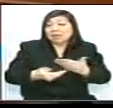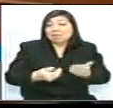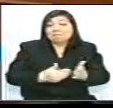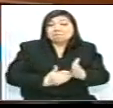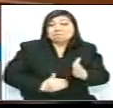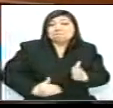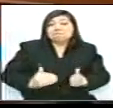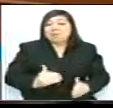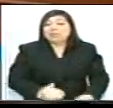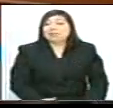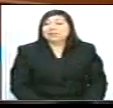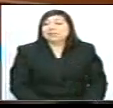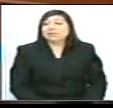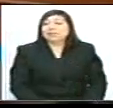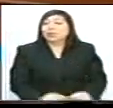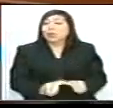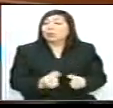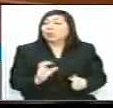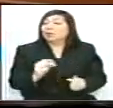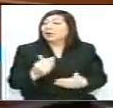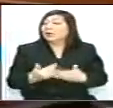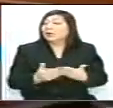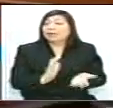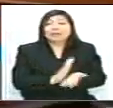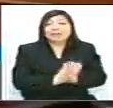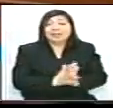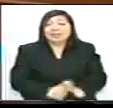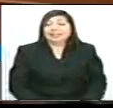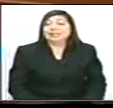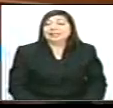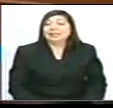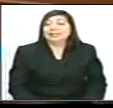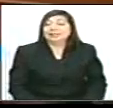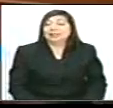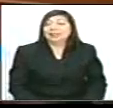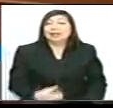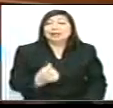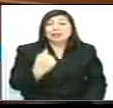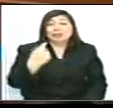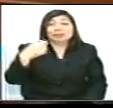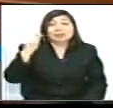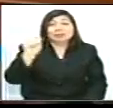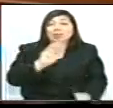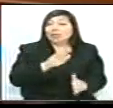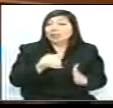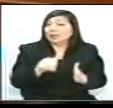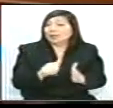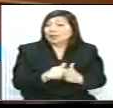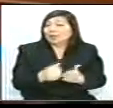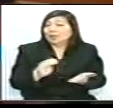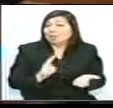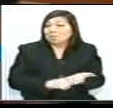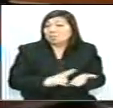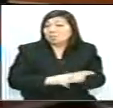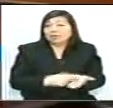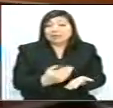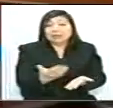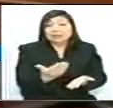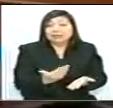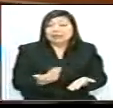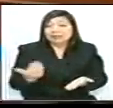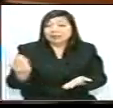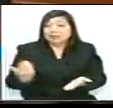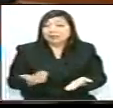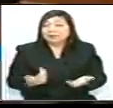riqueza que otros sectores no generan. Presidenta, el 11% de todos los tributos que se recaudan en el